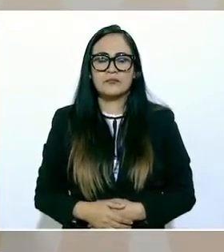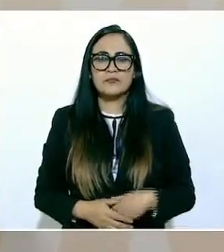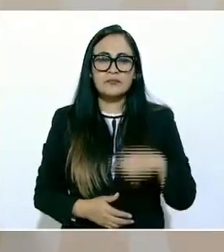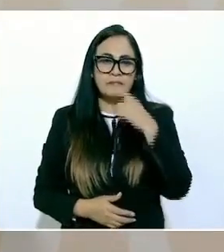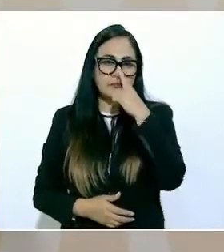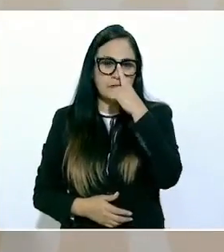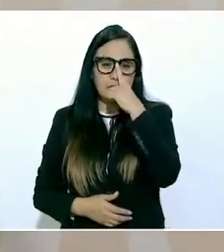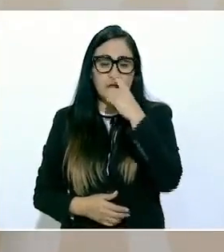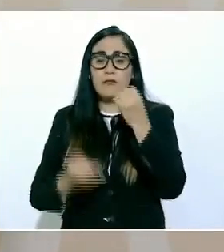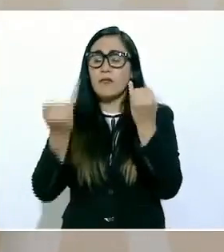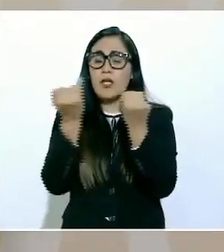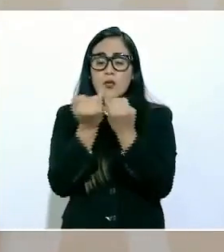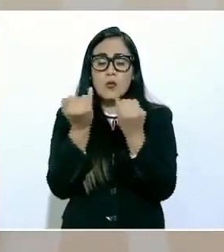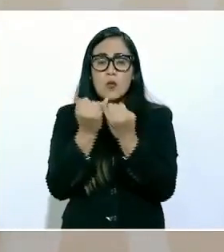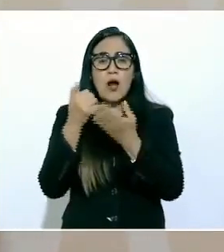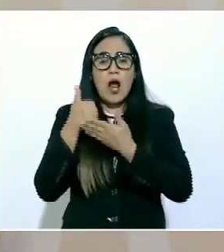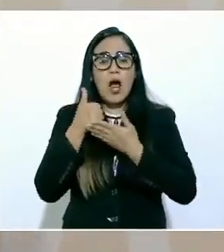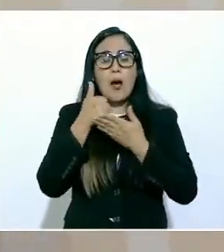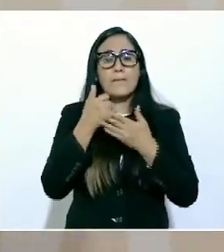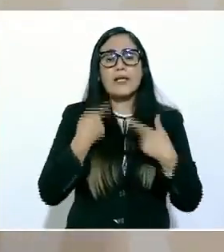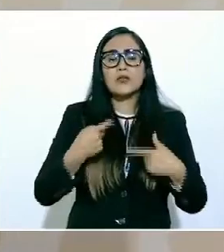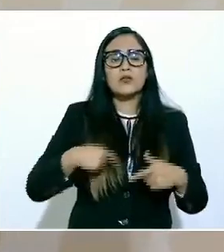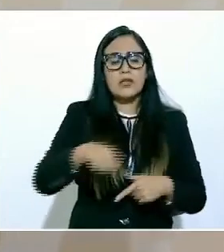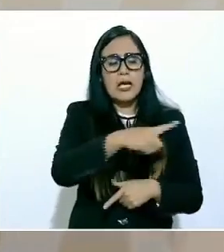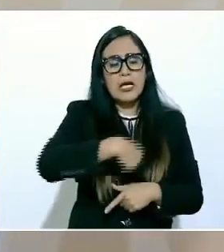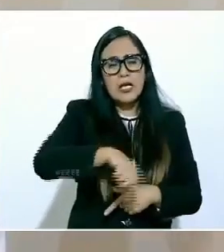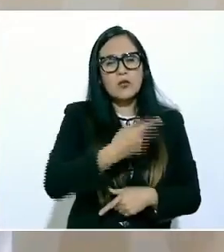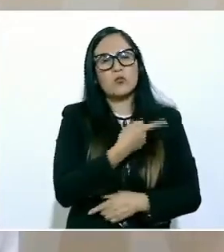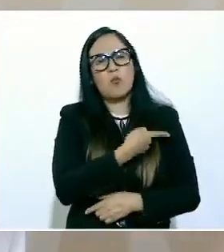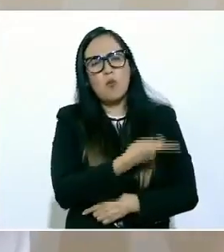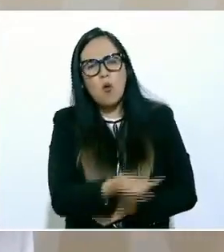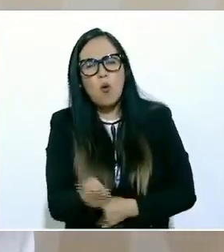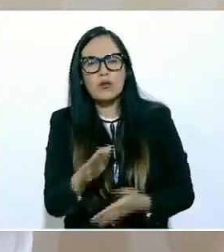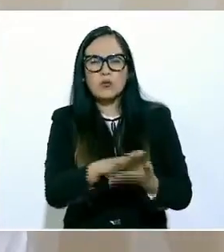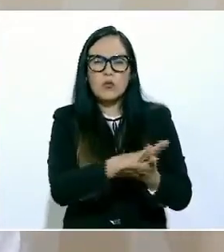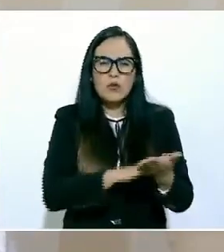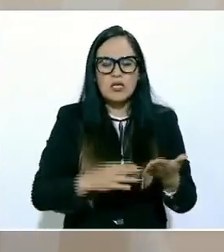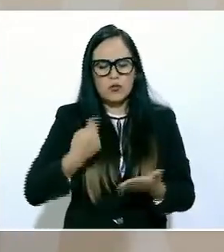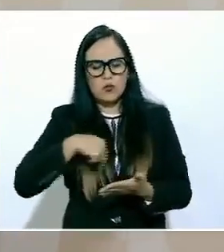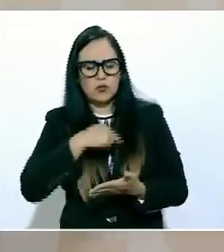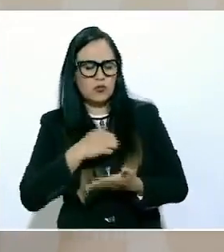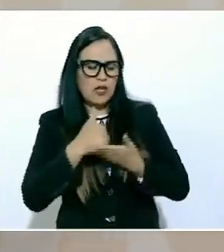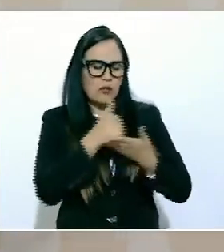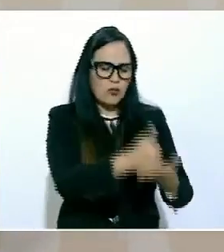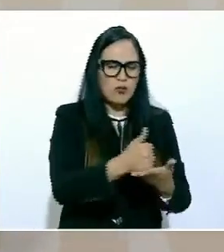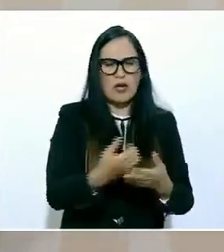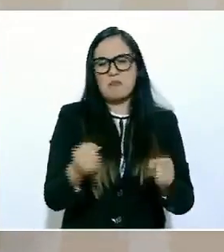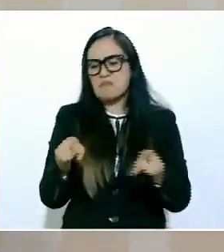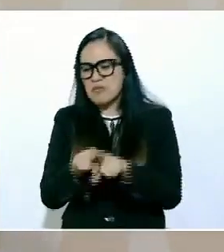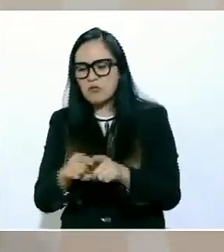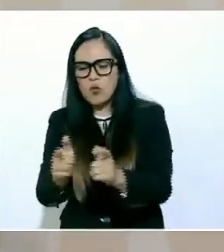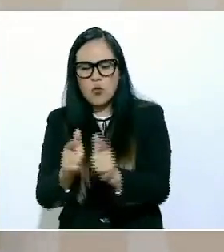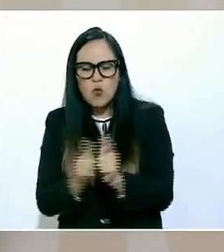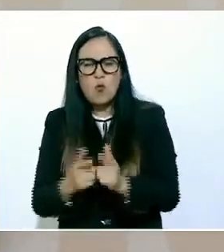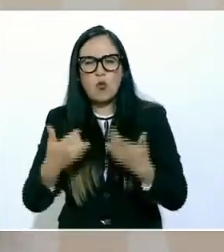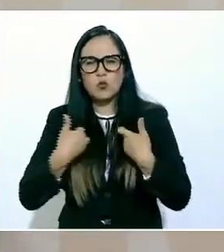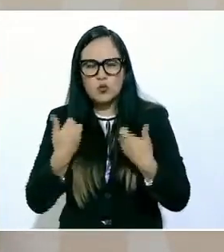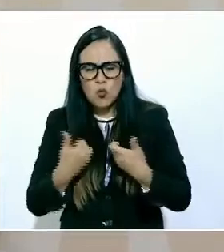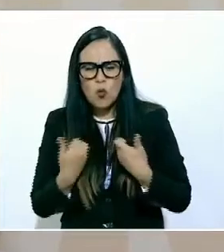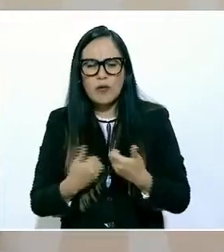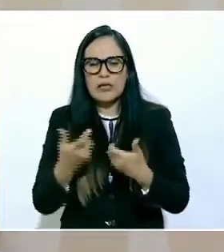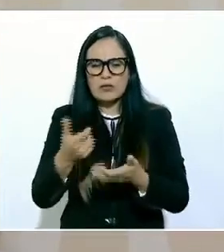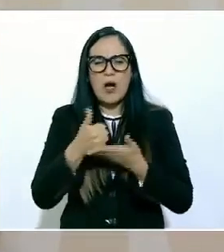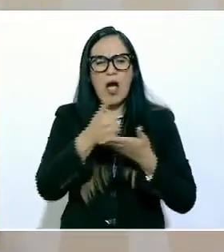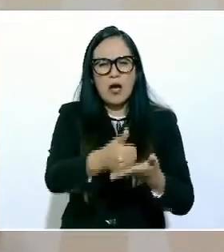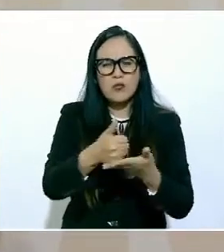ayudar a la gente humilde, a los pobres, a los jóvenes, es lo que nos garantiza la